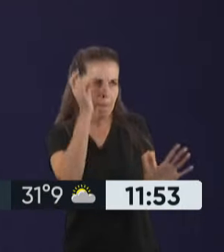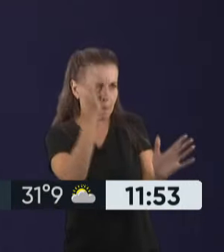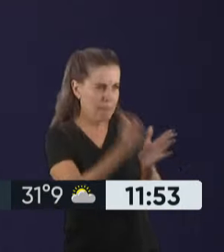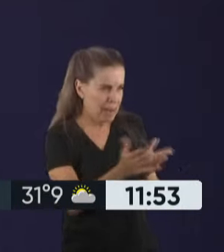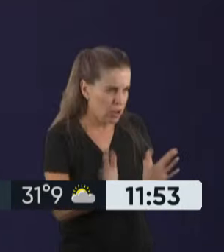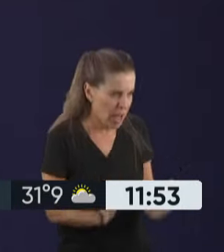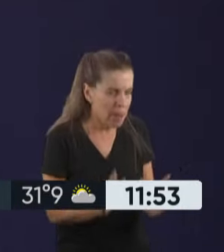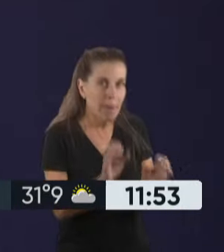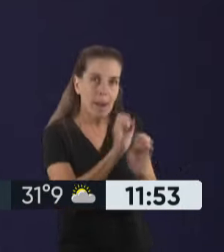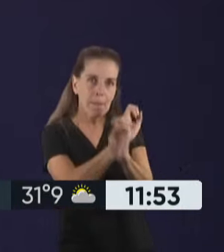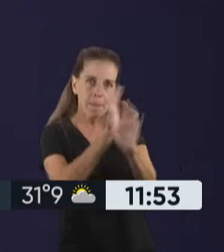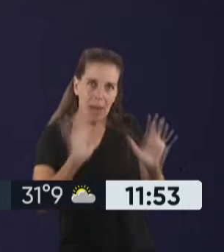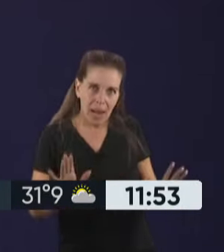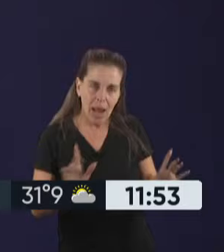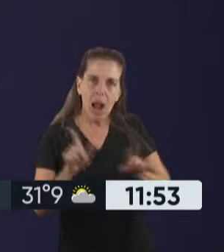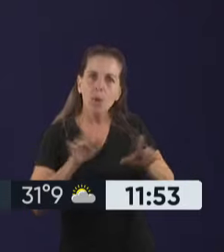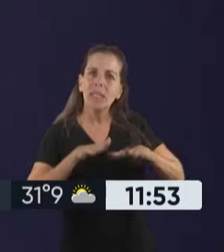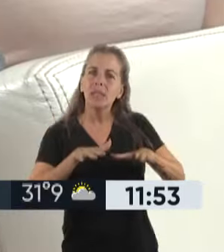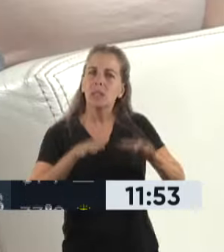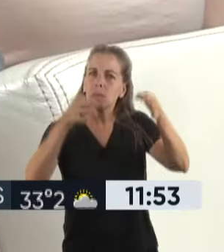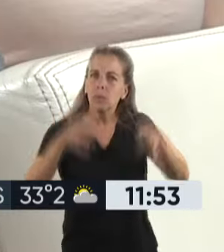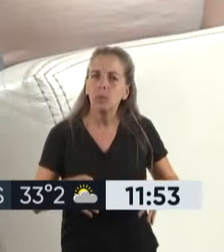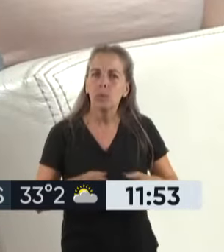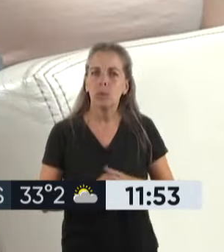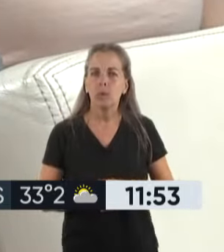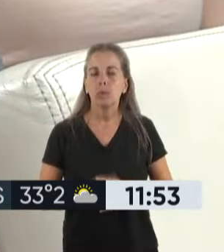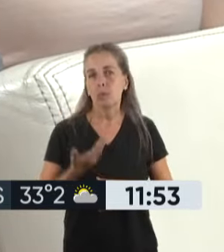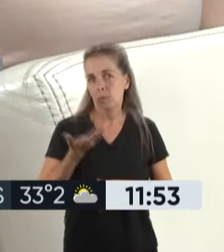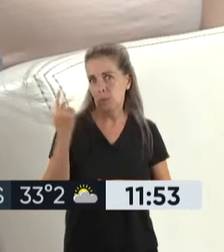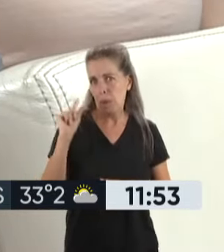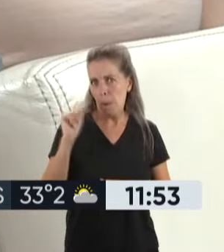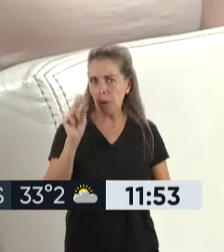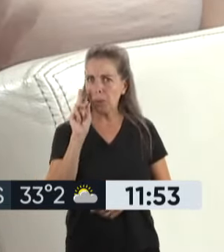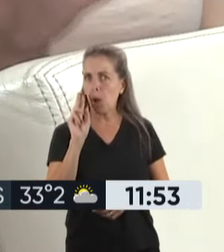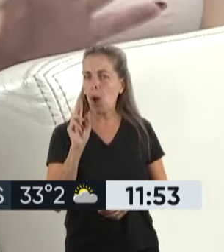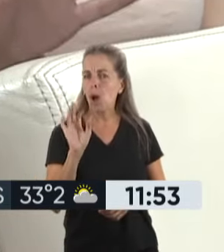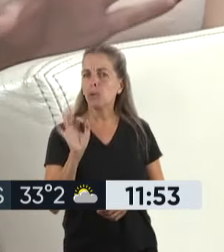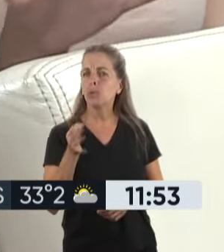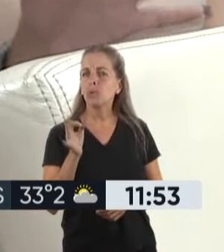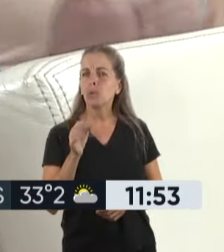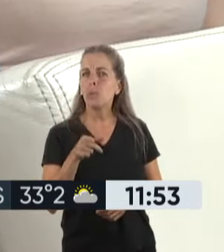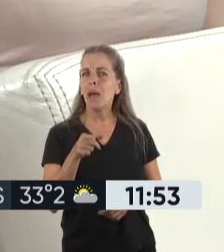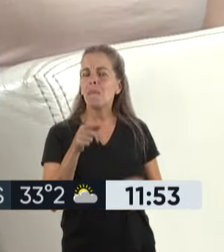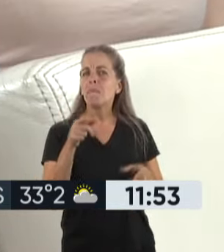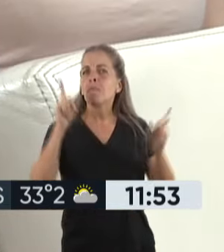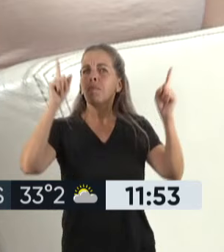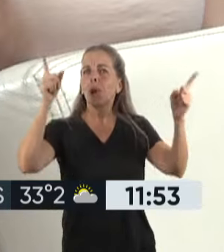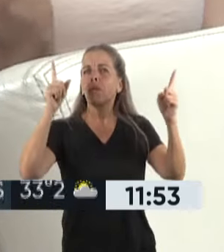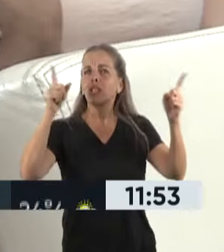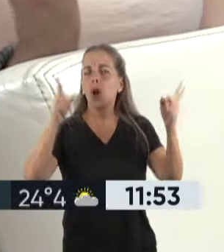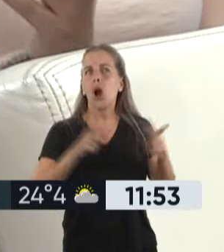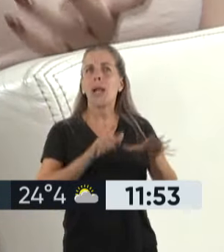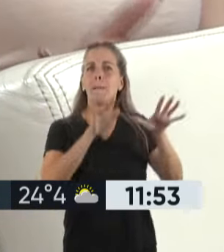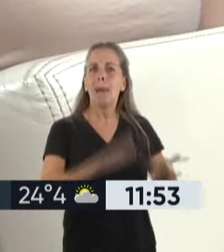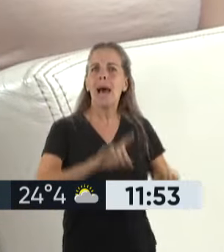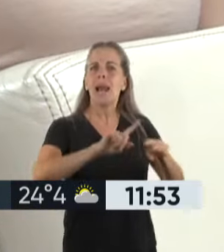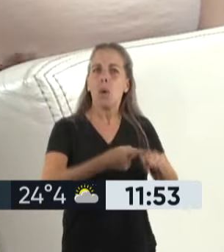así hablamos puntualmente de alguna cuestión bueno vi hace poco que este tenían todos estos paros de los profesores o